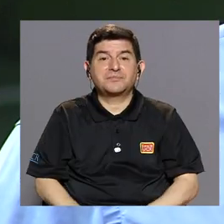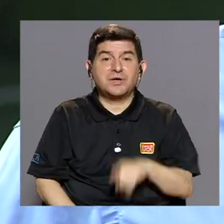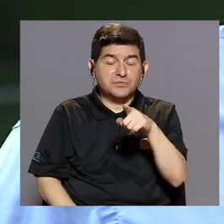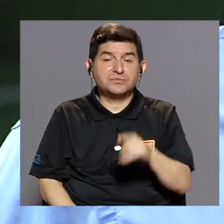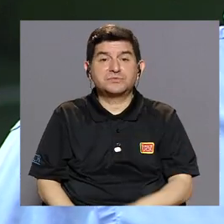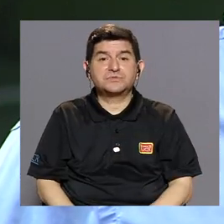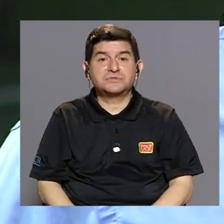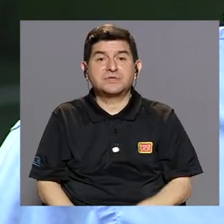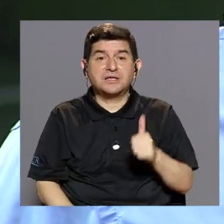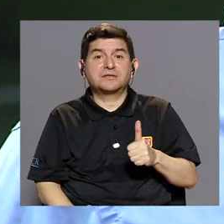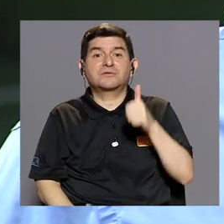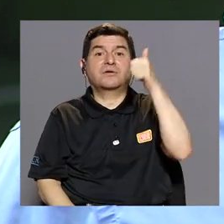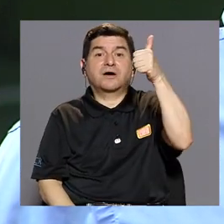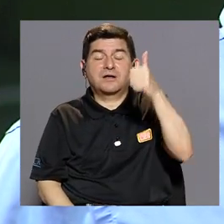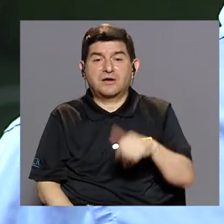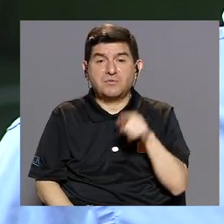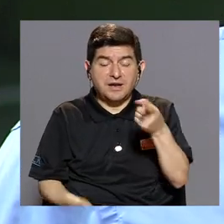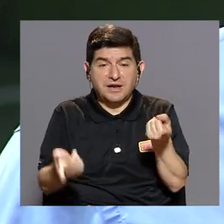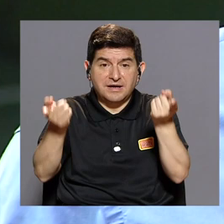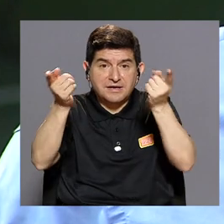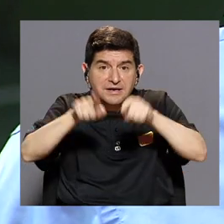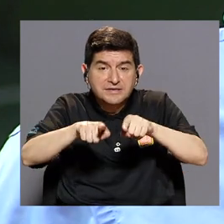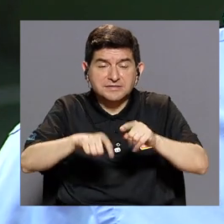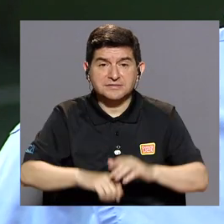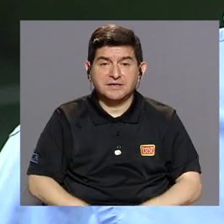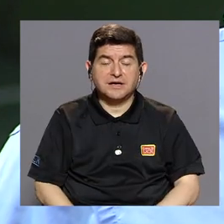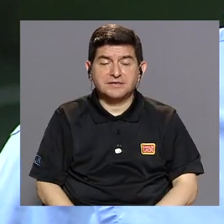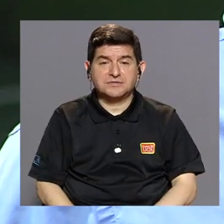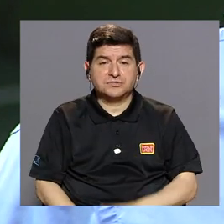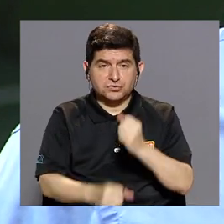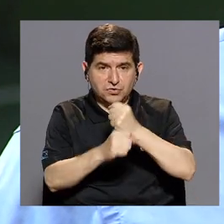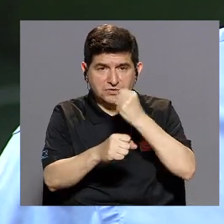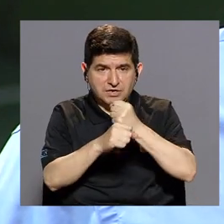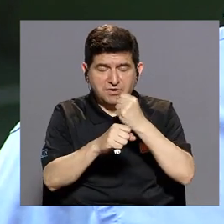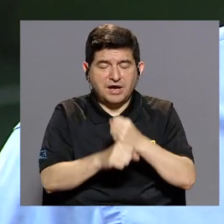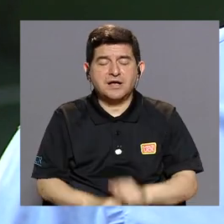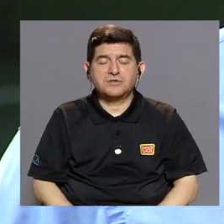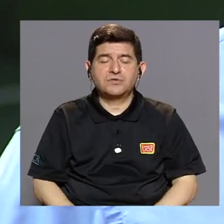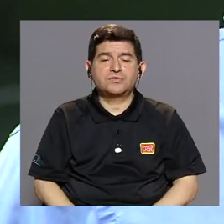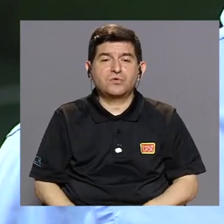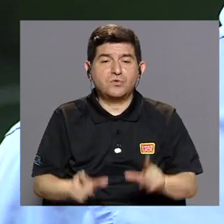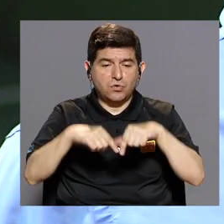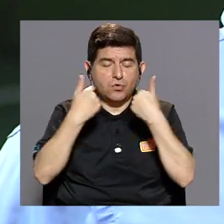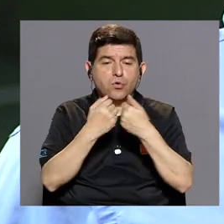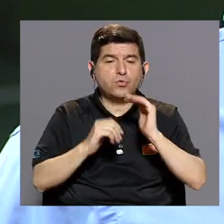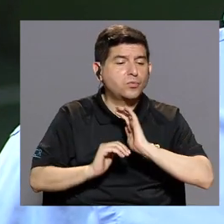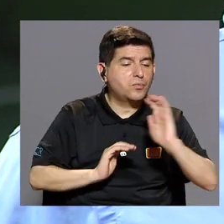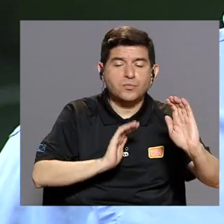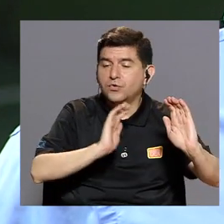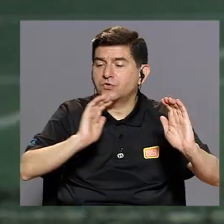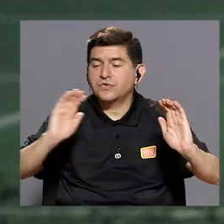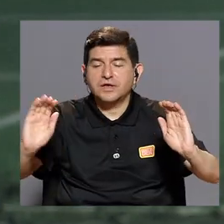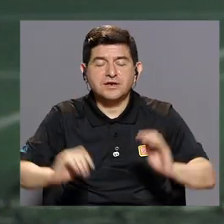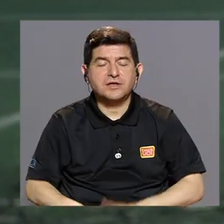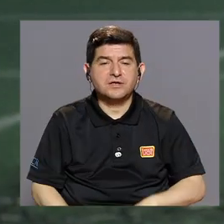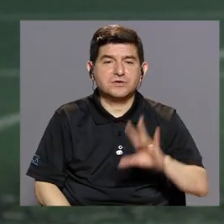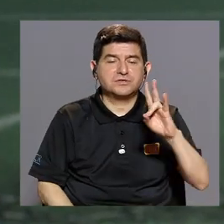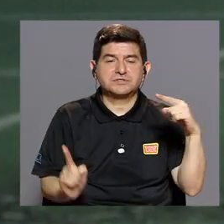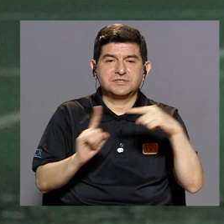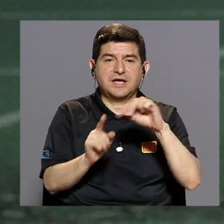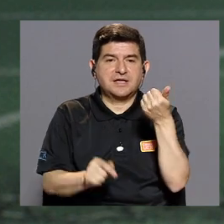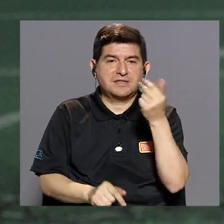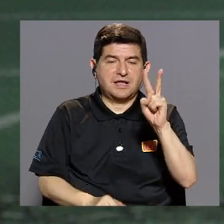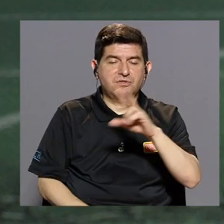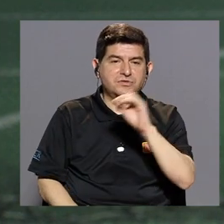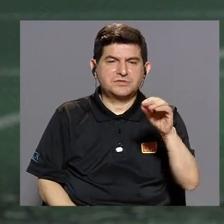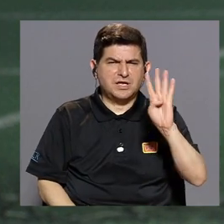en la liga, dando, digamos, siendo instructora de ligas menores, con niños de 7 a